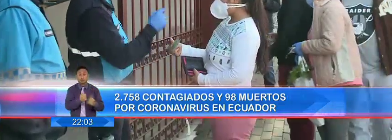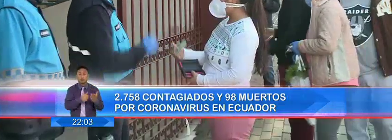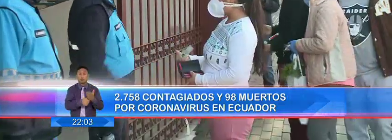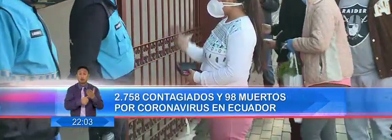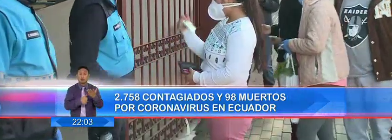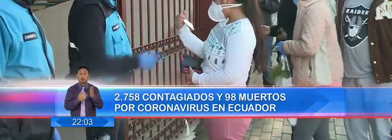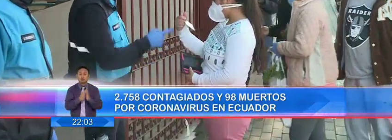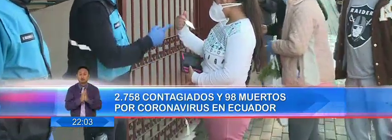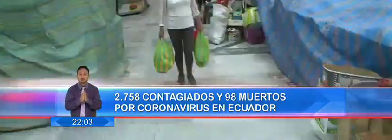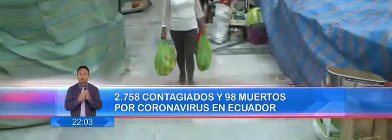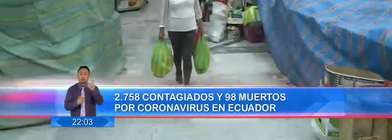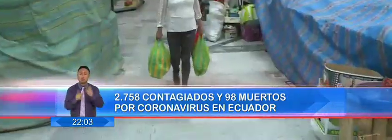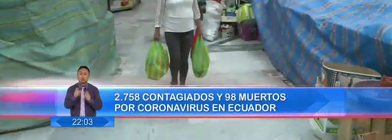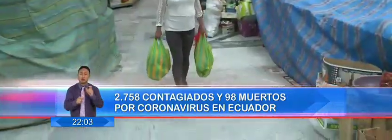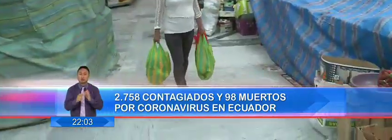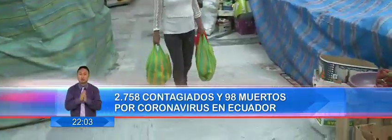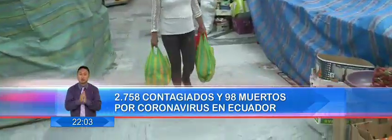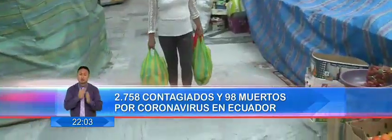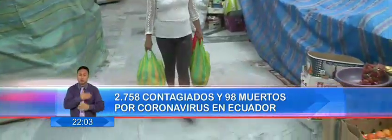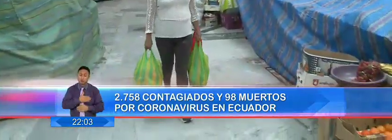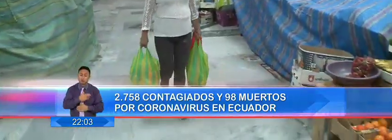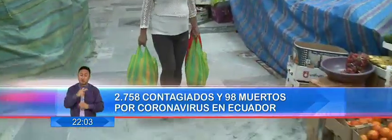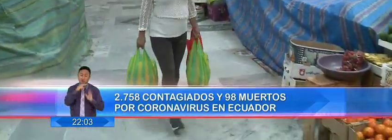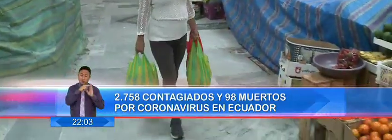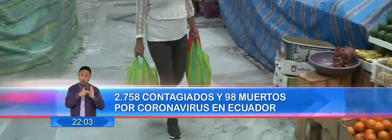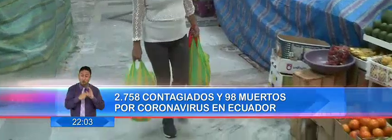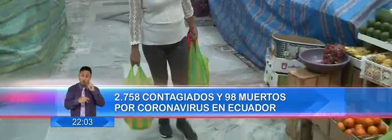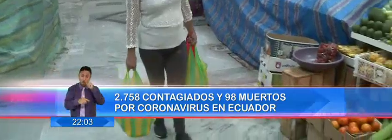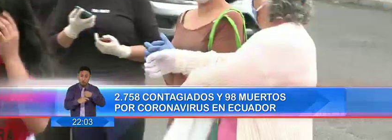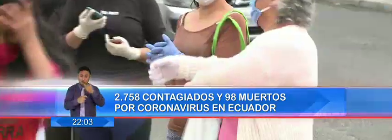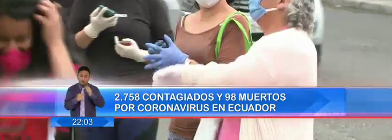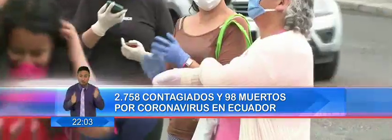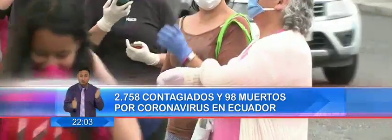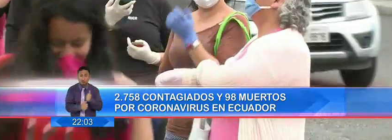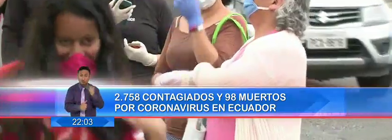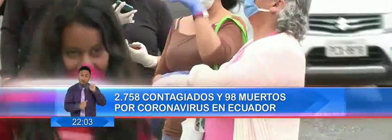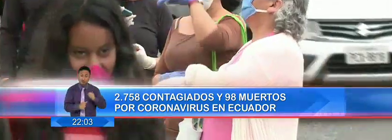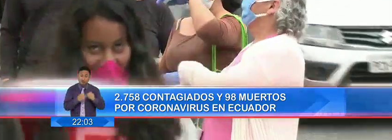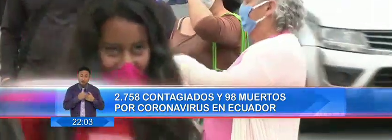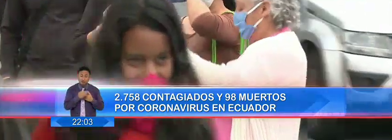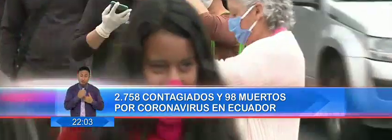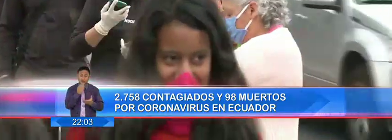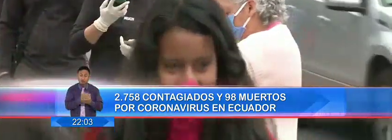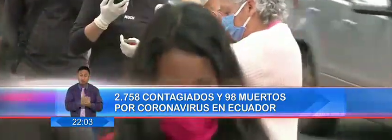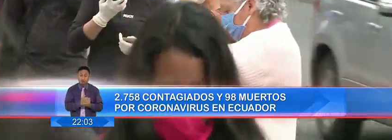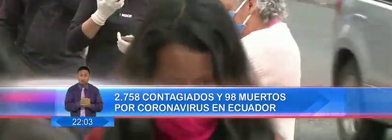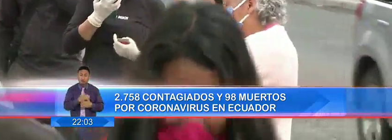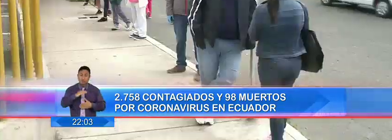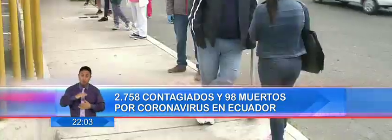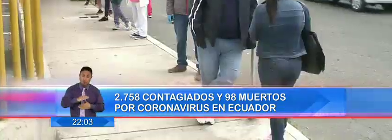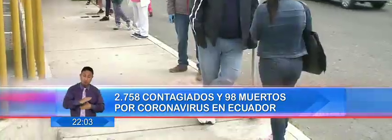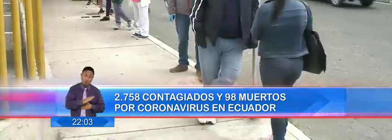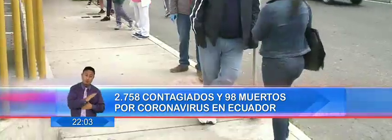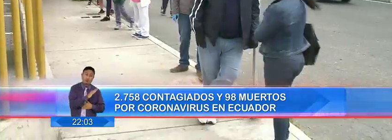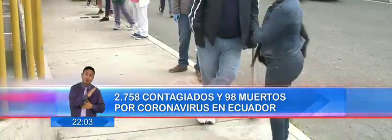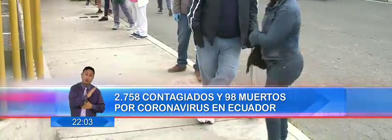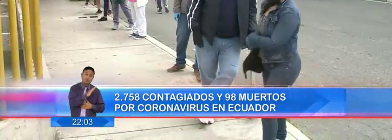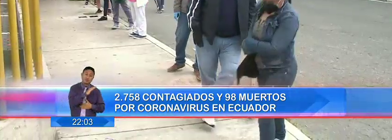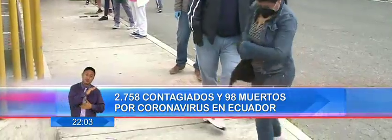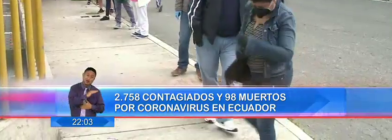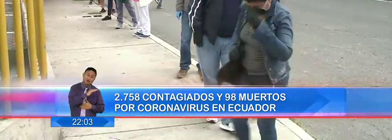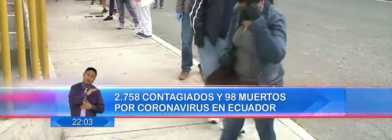solicita a la ciudadanía respete las medidas adoptadas para combatir el virus para que la curva presente un enlentecimiento